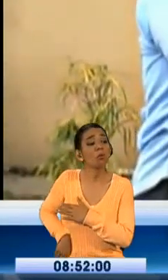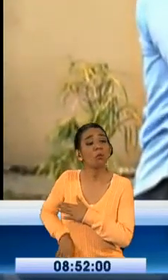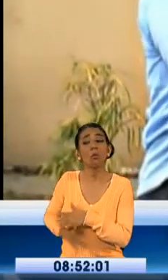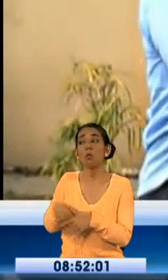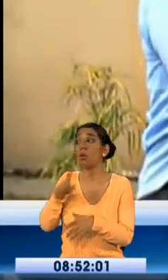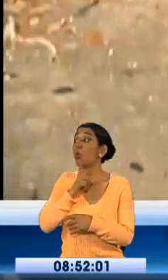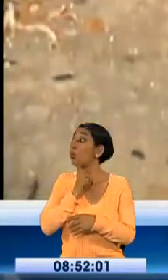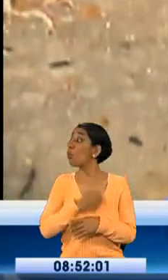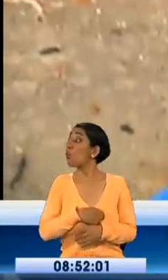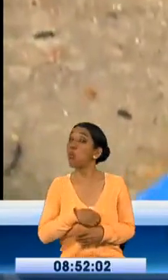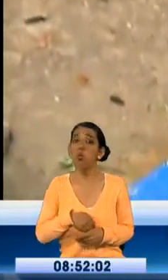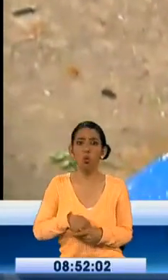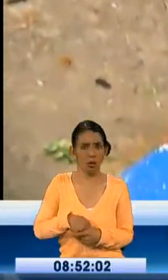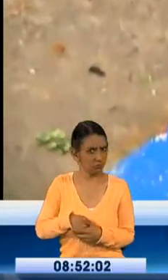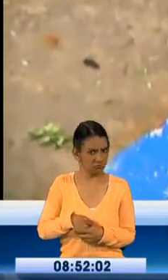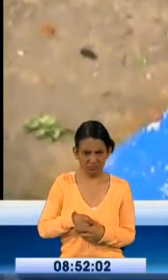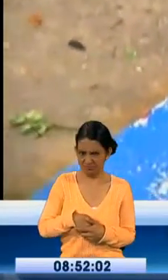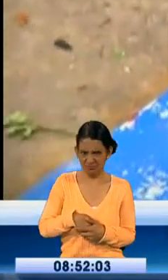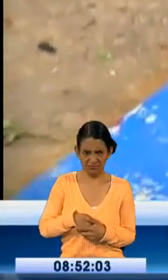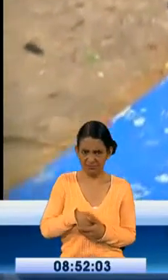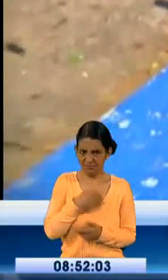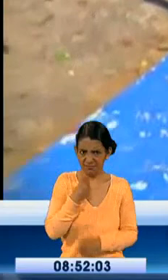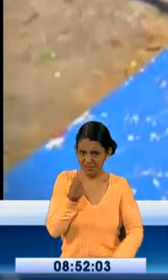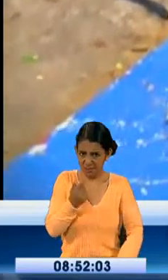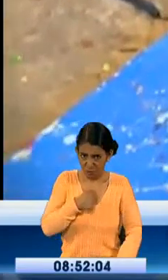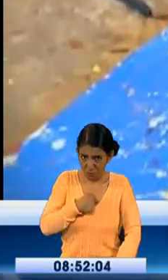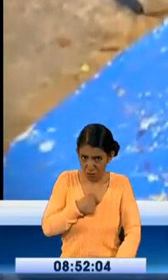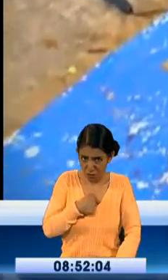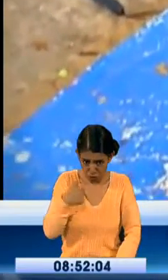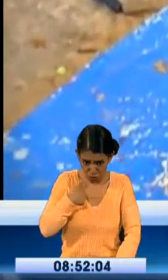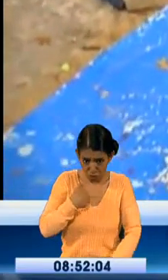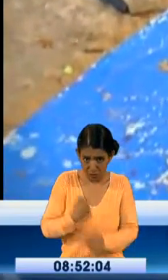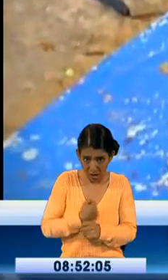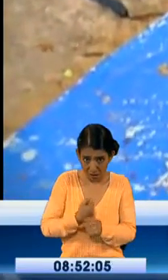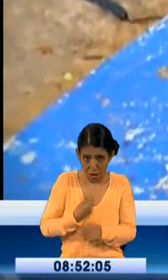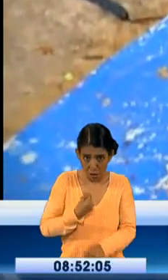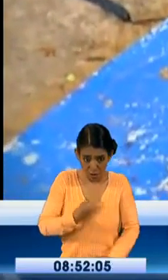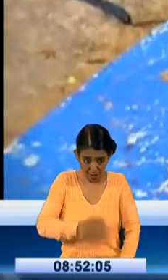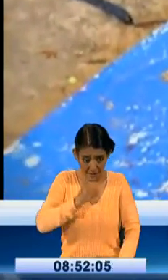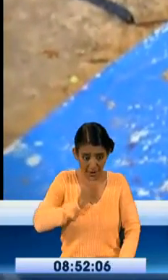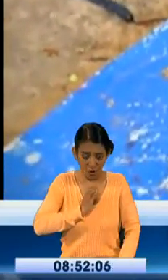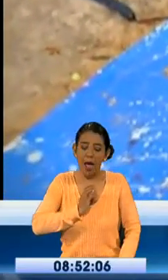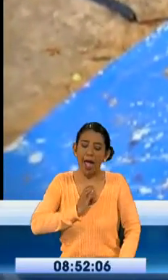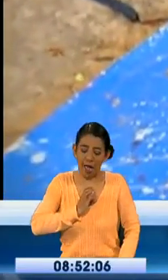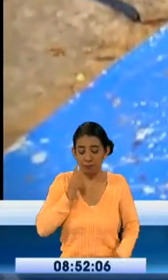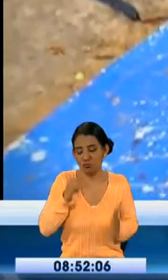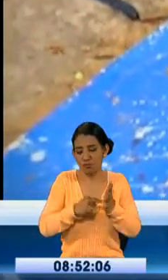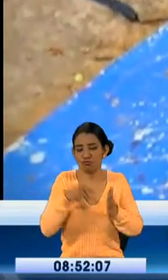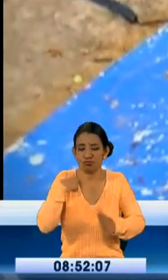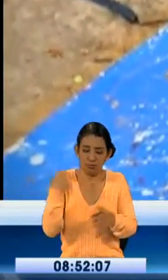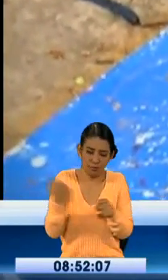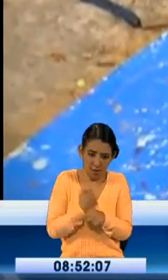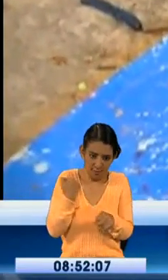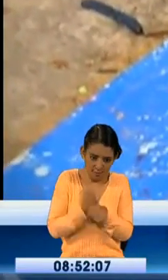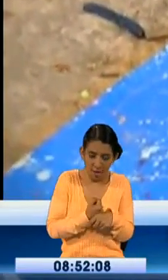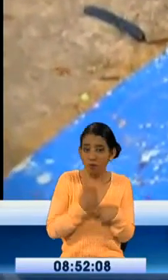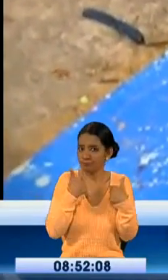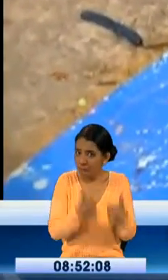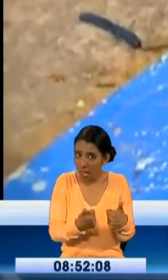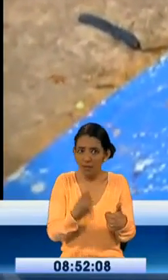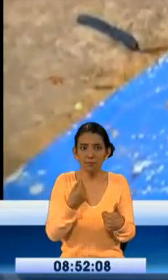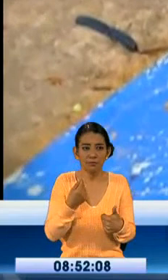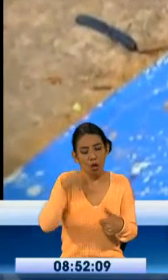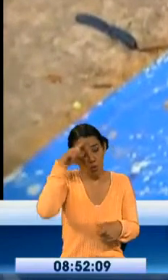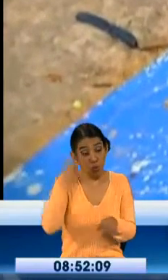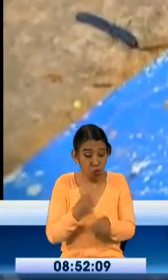dólares encontrados. Pero esa plata no es mía, yo no me la he ganado. Cuando yo sudo algo, lucho por algo,